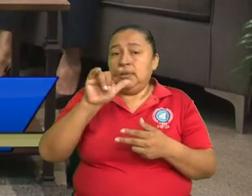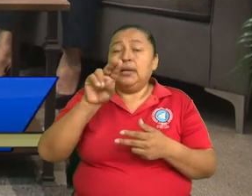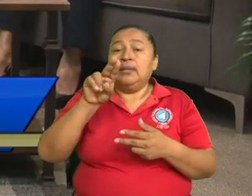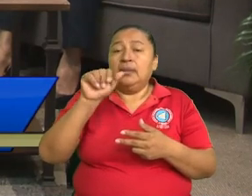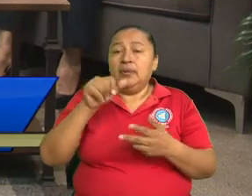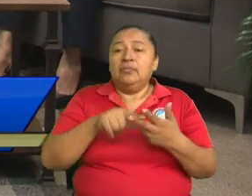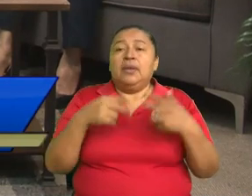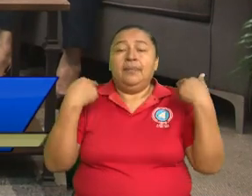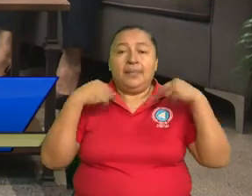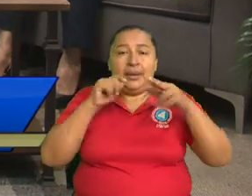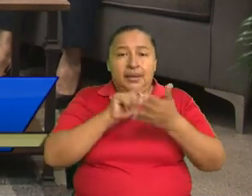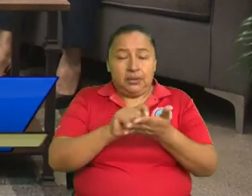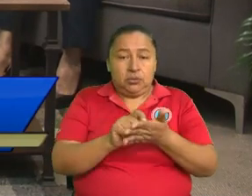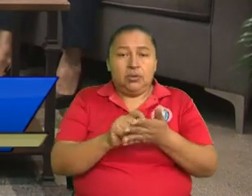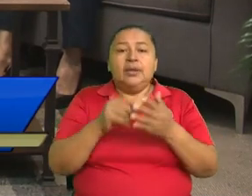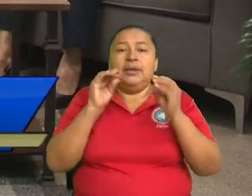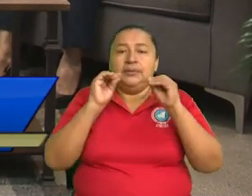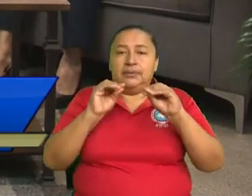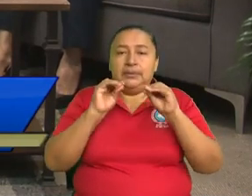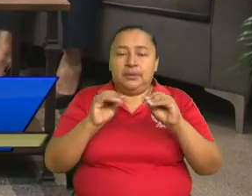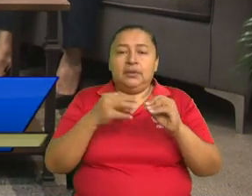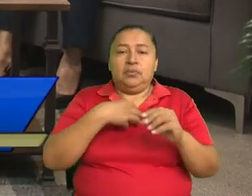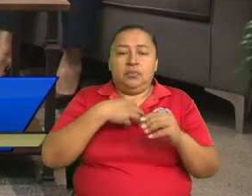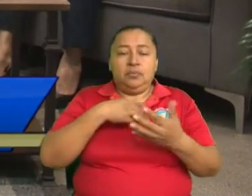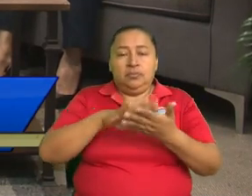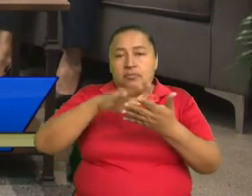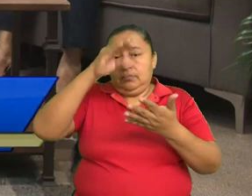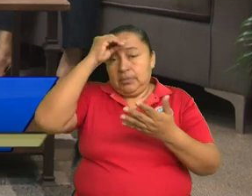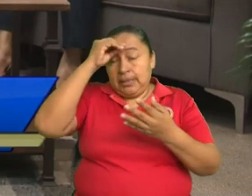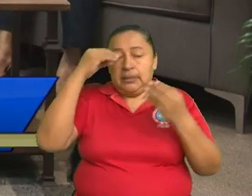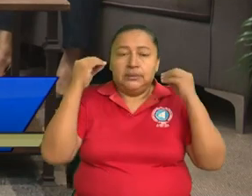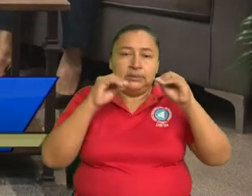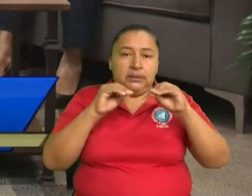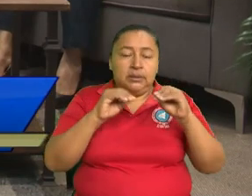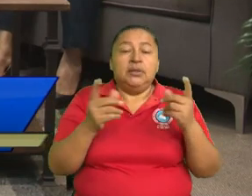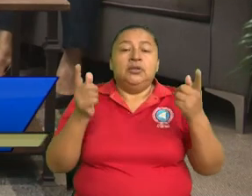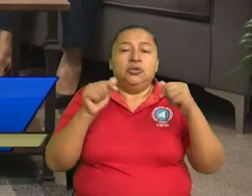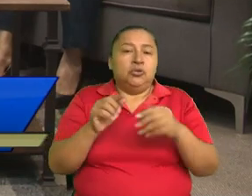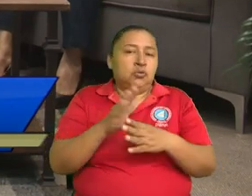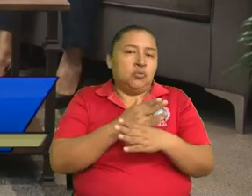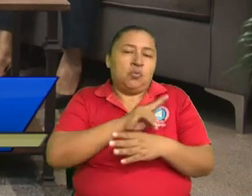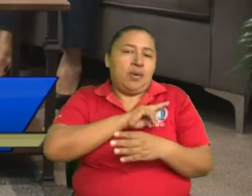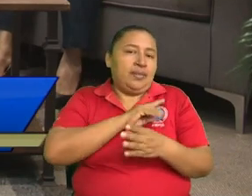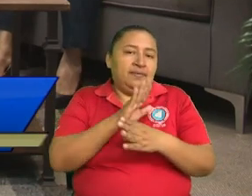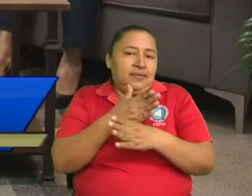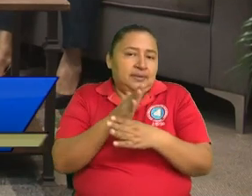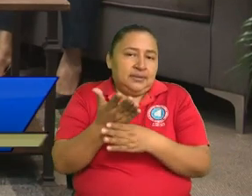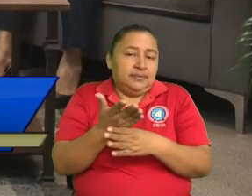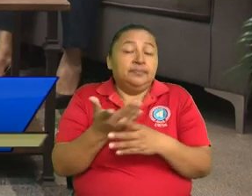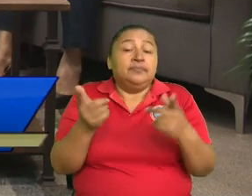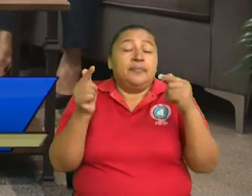vocación. El maestro es ser maestro, enseñar, es aprender. Claro. Exactamente. Entonces en eso no hay ninguna diferencia. Y